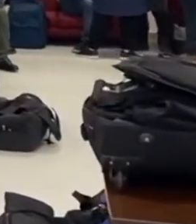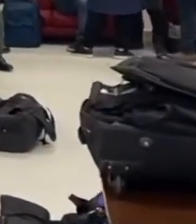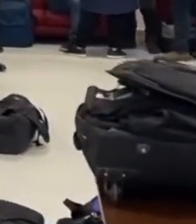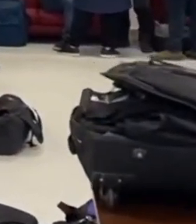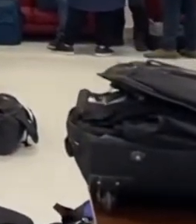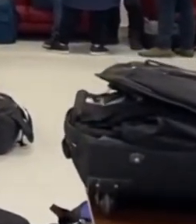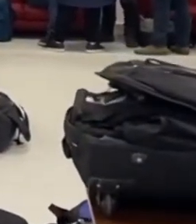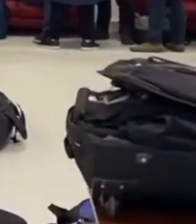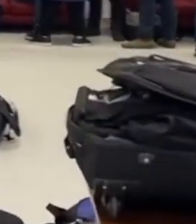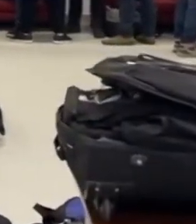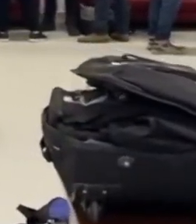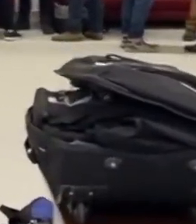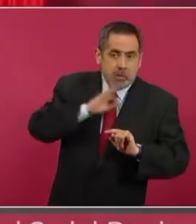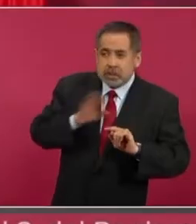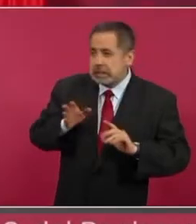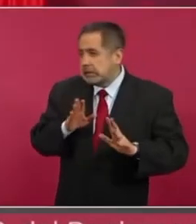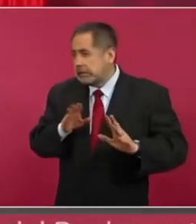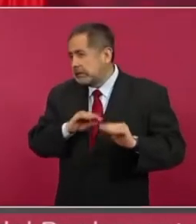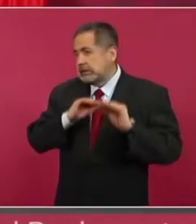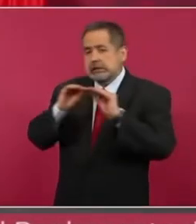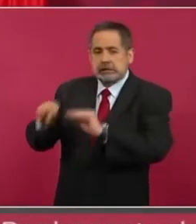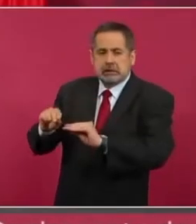si hay condiciones.